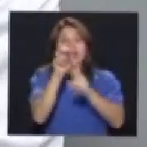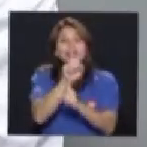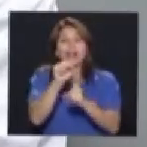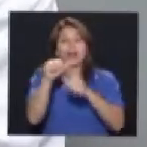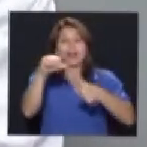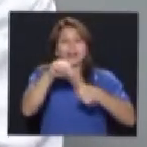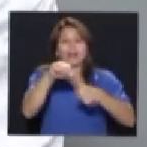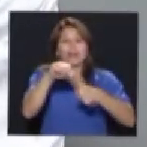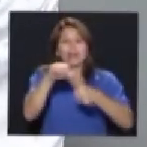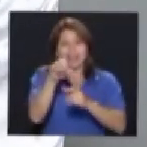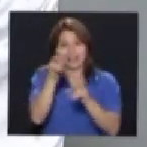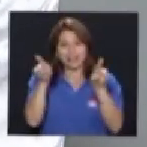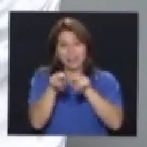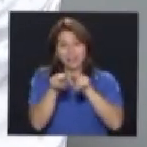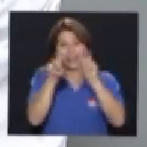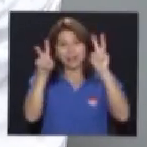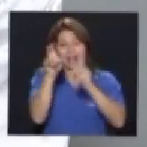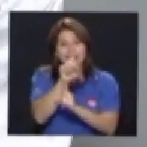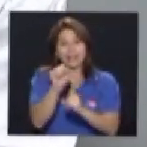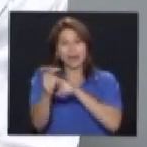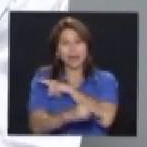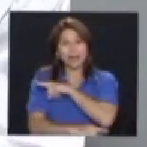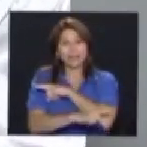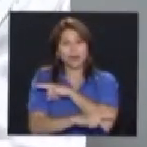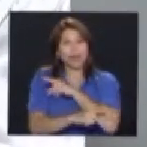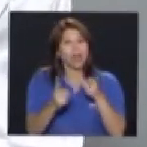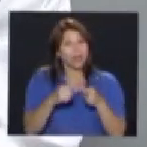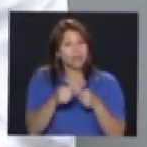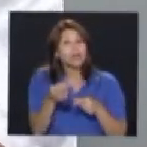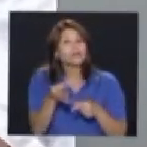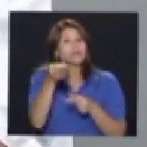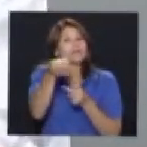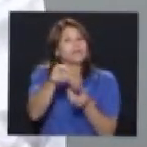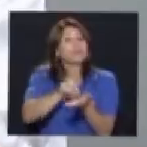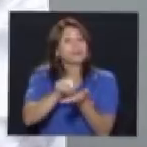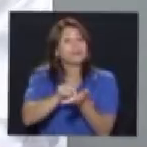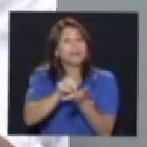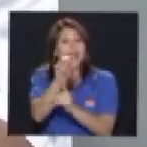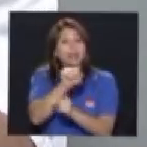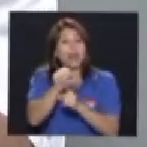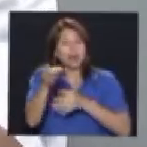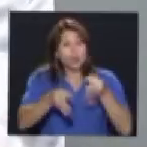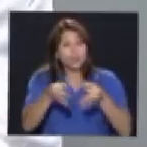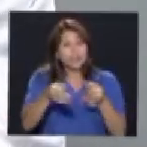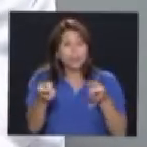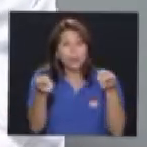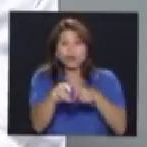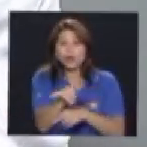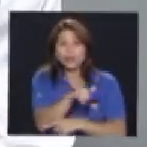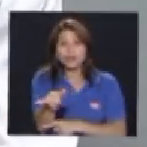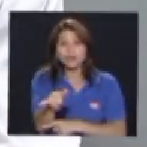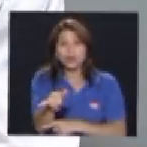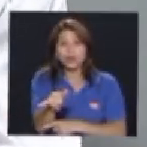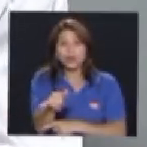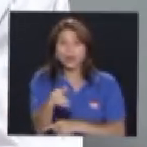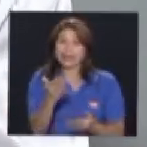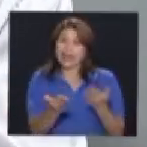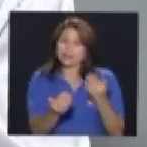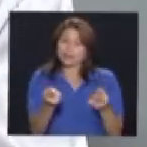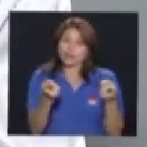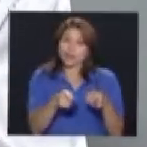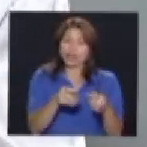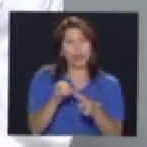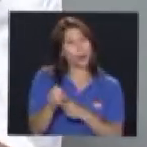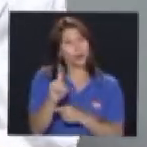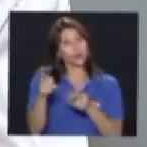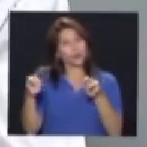en el Estado de la Justicia va a ocurrir lo mismo. Digamos, puede ser o no, porque eso fue un convenio con la Corte Suprema, que